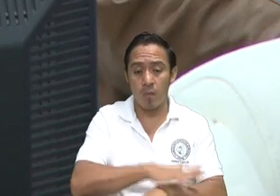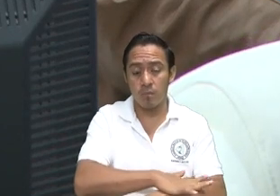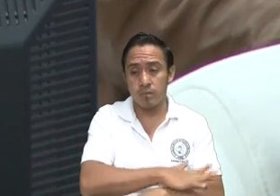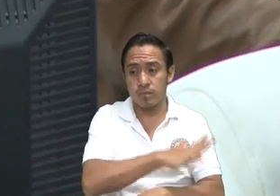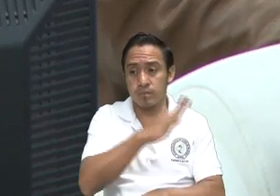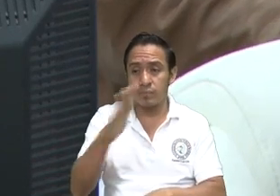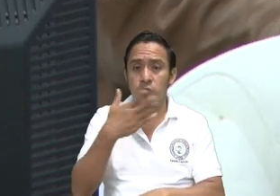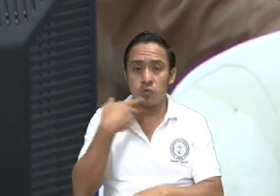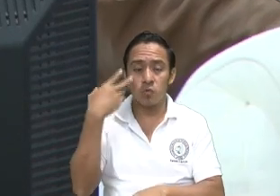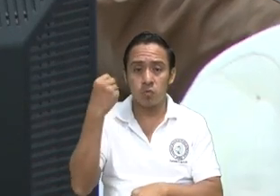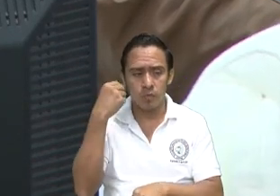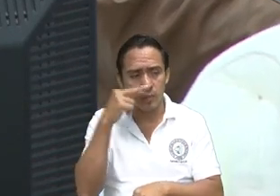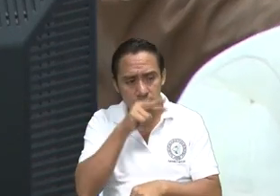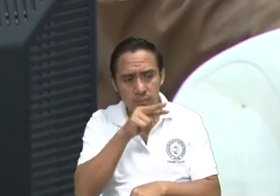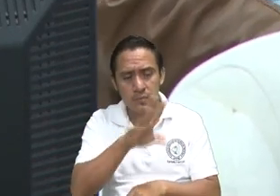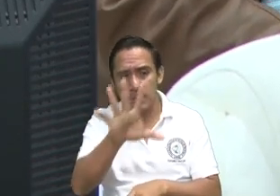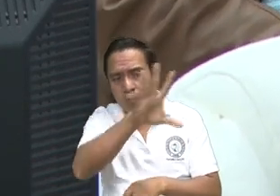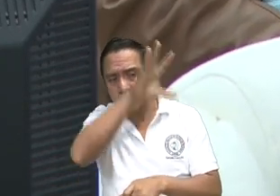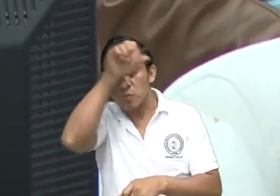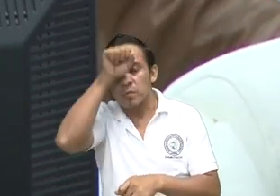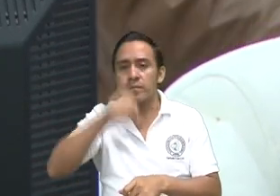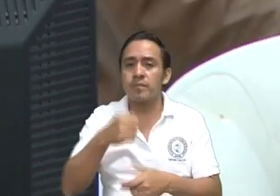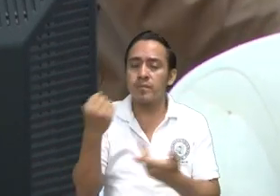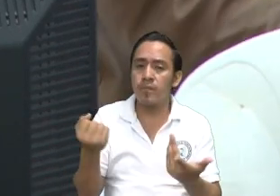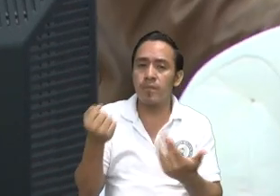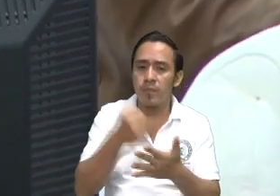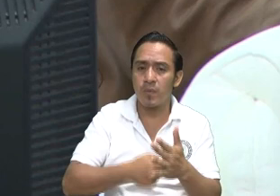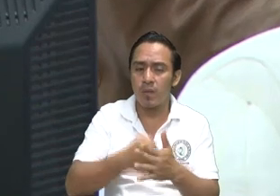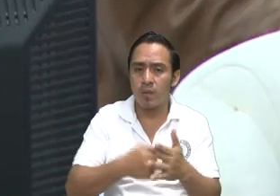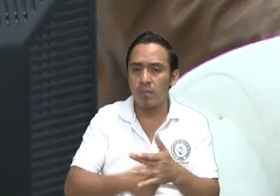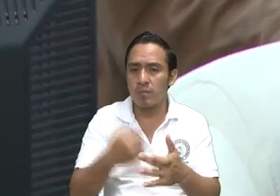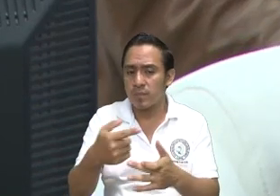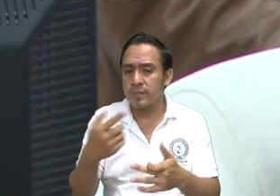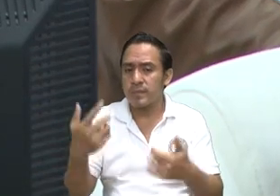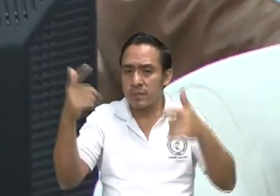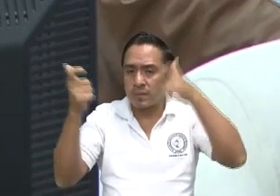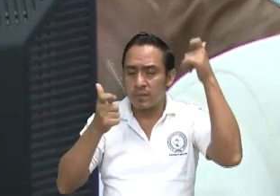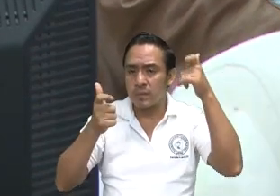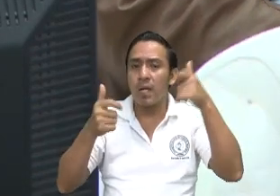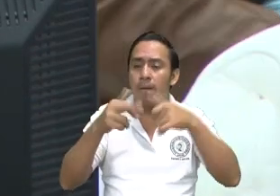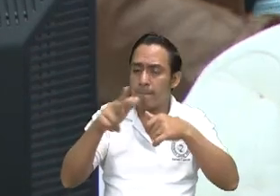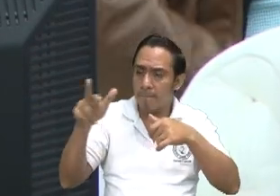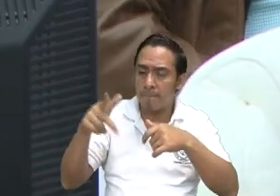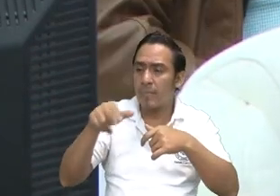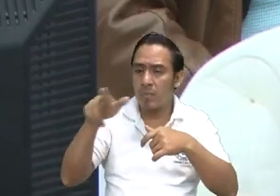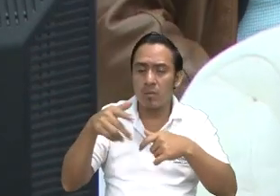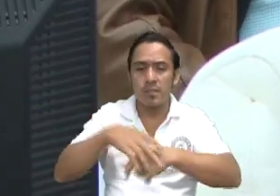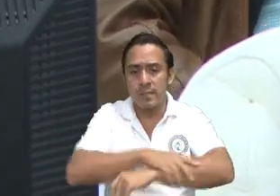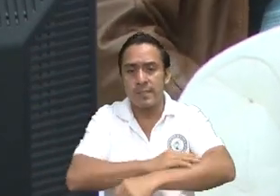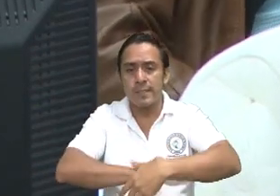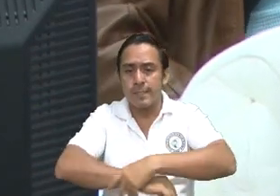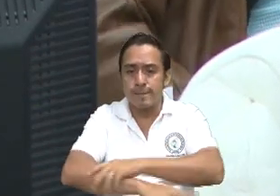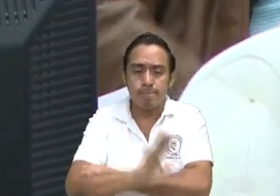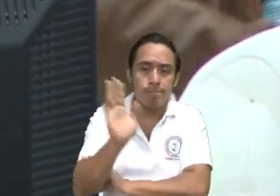muchos jóvenes inspirados en la lucha del general Sandino continuaron el camino y cargando esa cruz de los héroes y